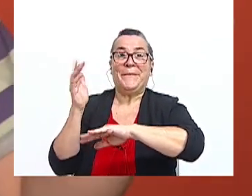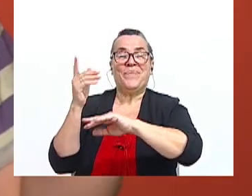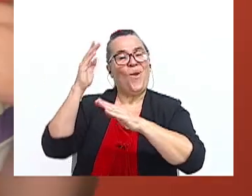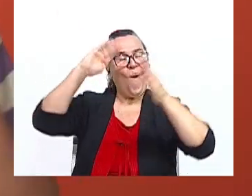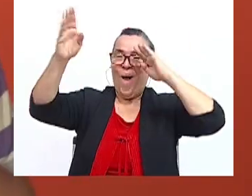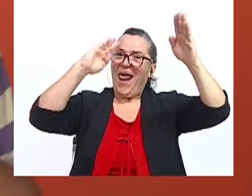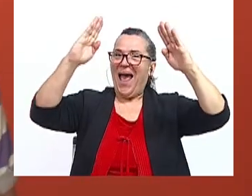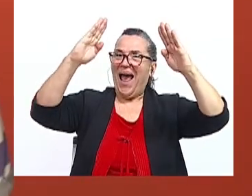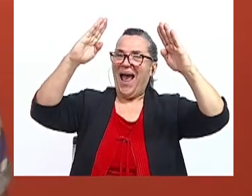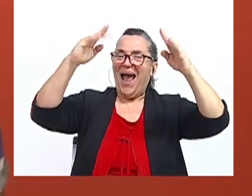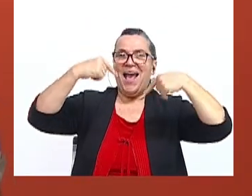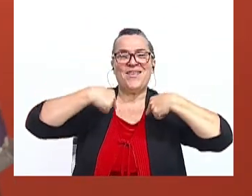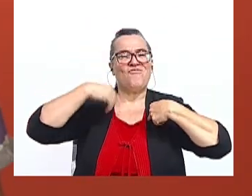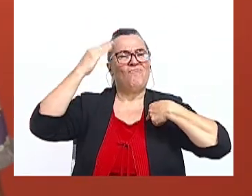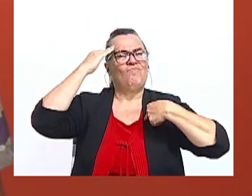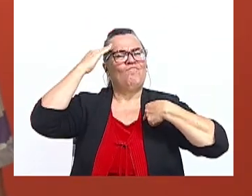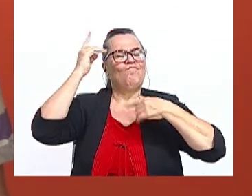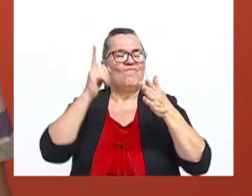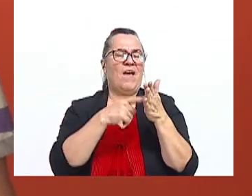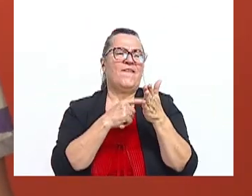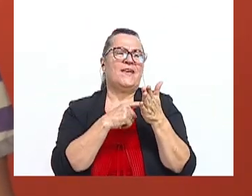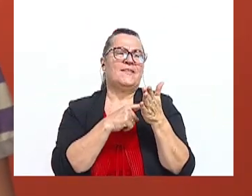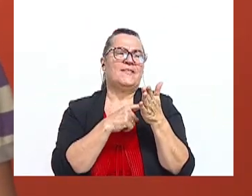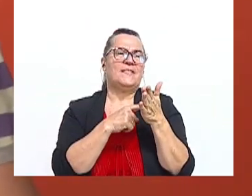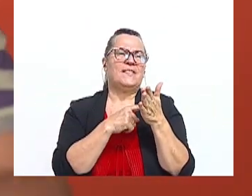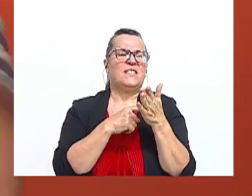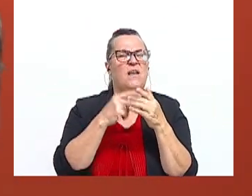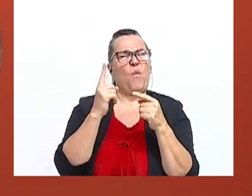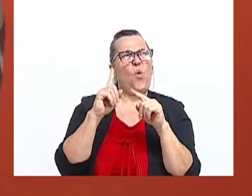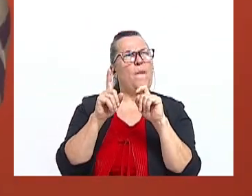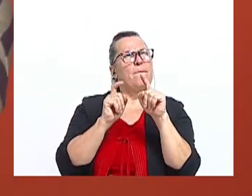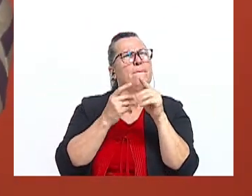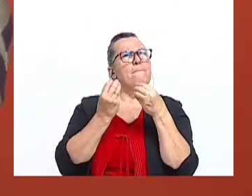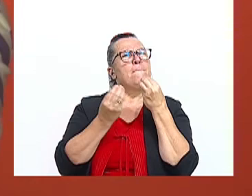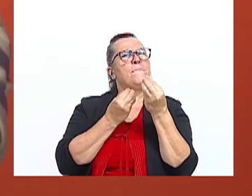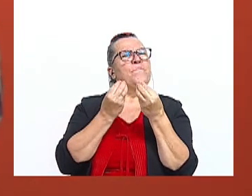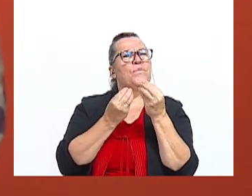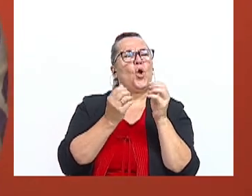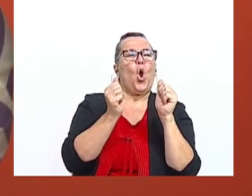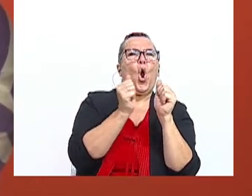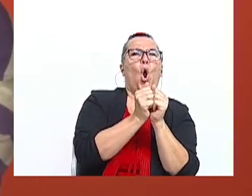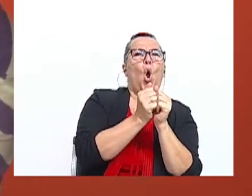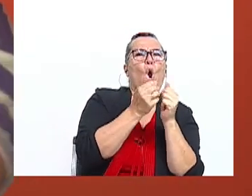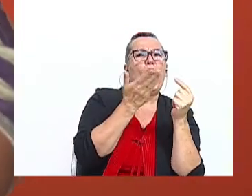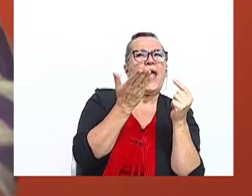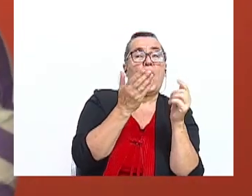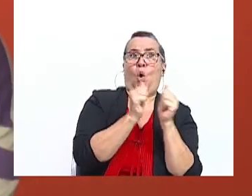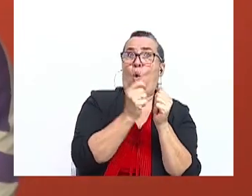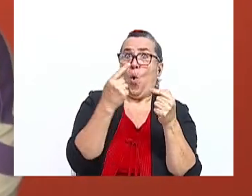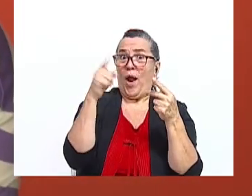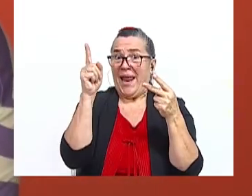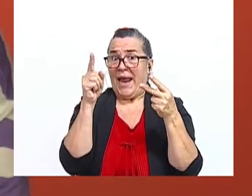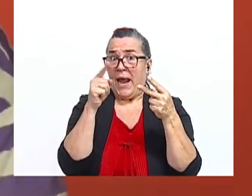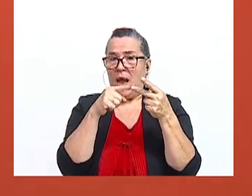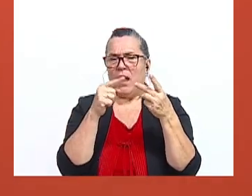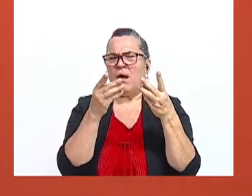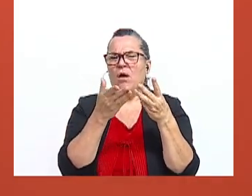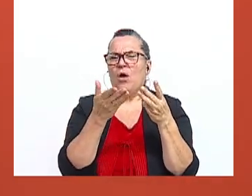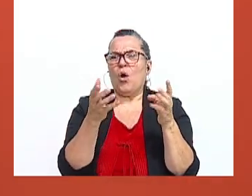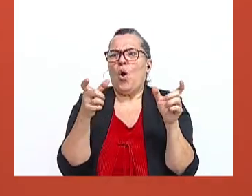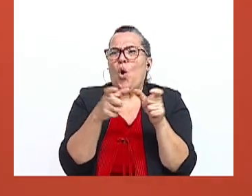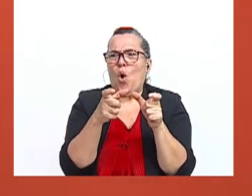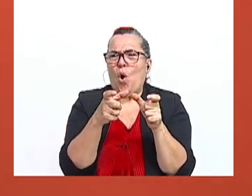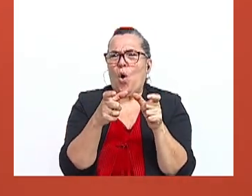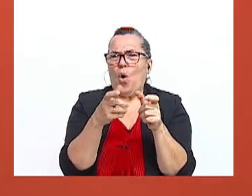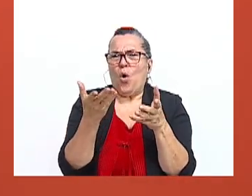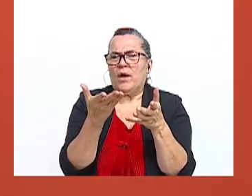Hola, yo sé que a veces se preguntan la diferencia entre con qué, con qué, con qué. Sí, ya